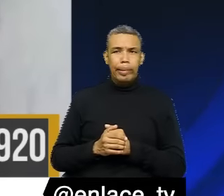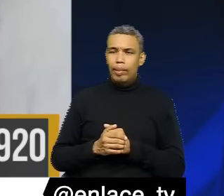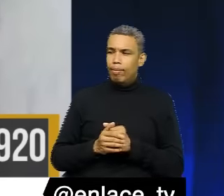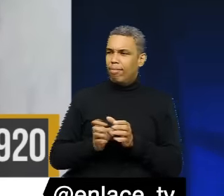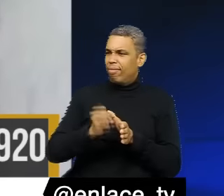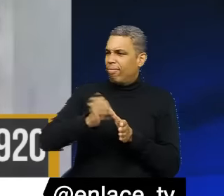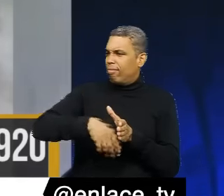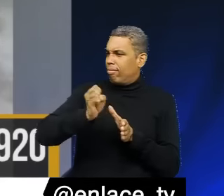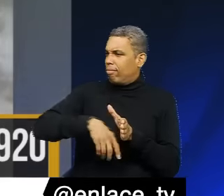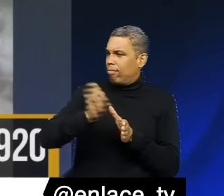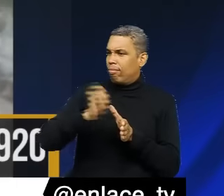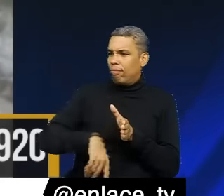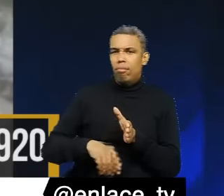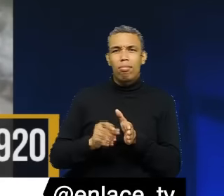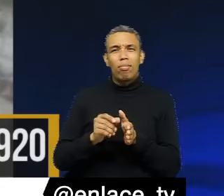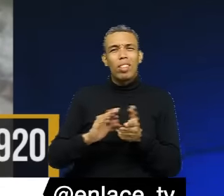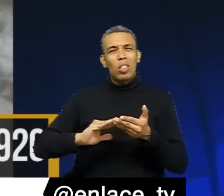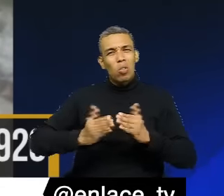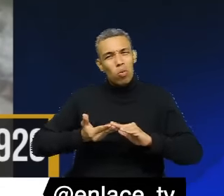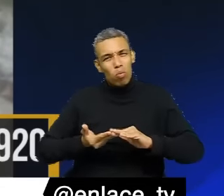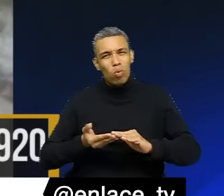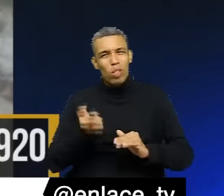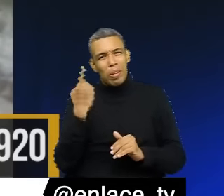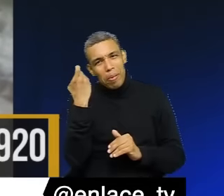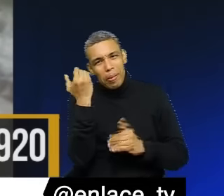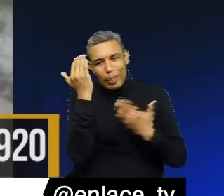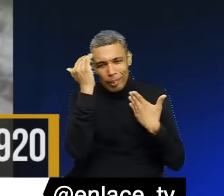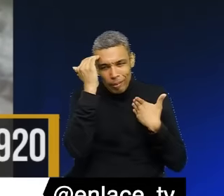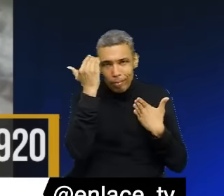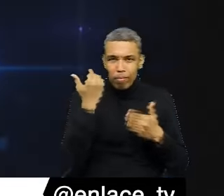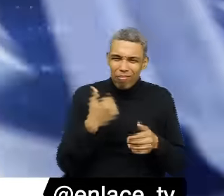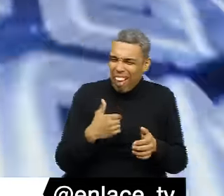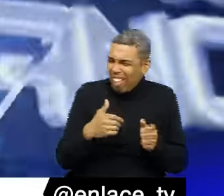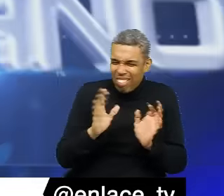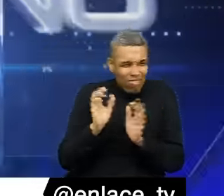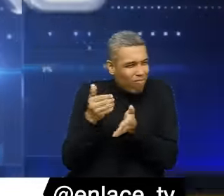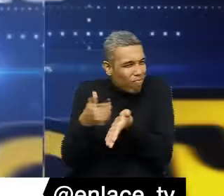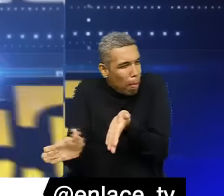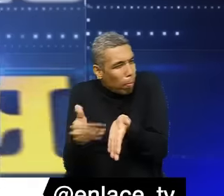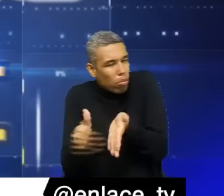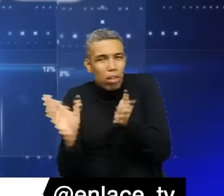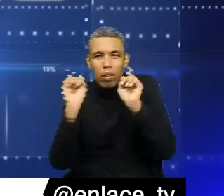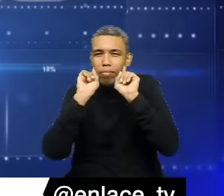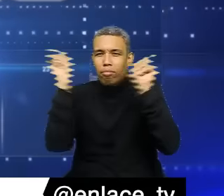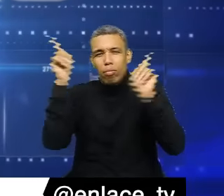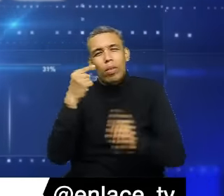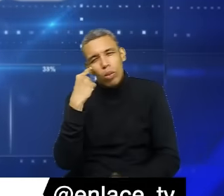municipal, haciéndole un llamado a la cultura ciudadana a todo el que pasa por este sector.